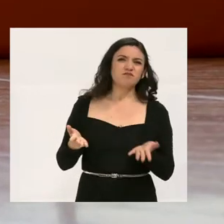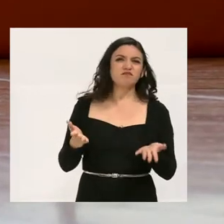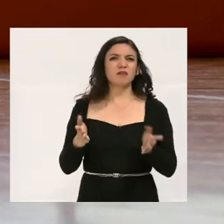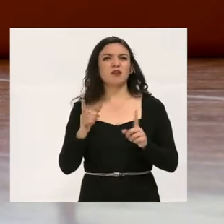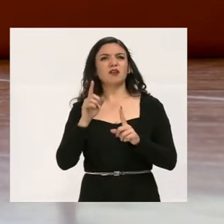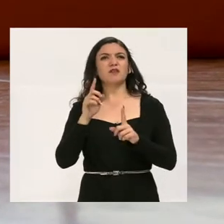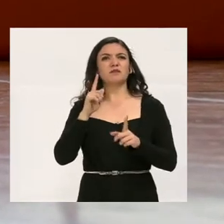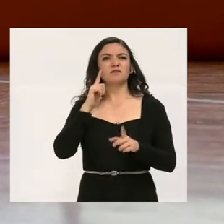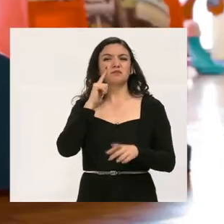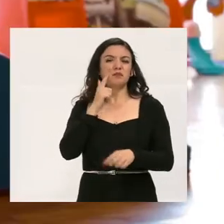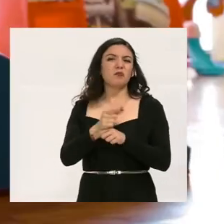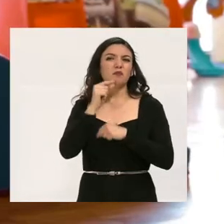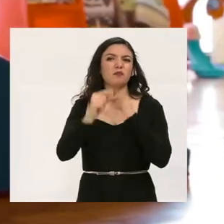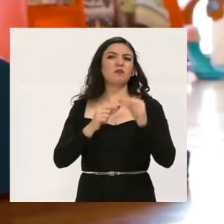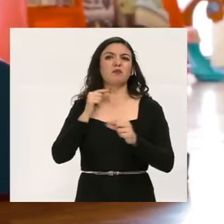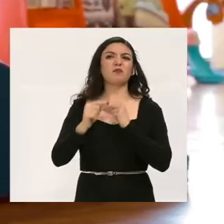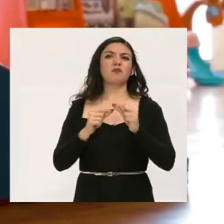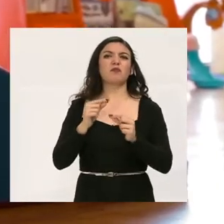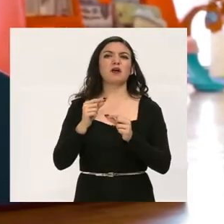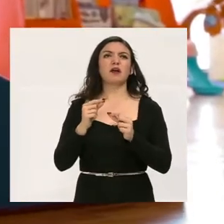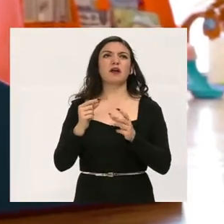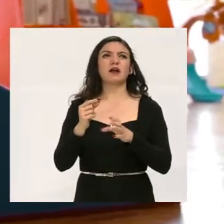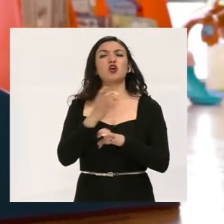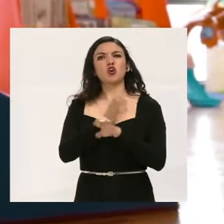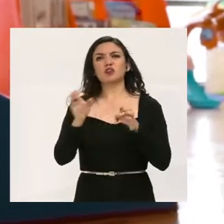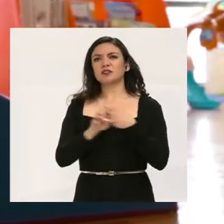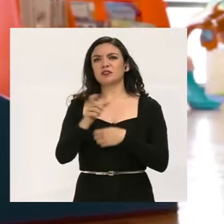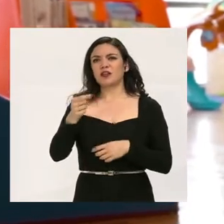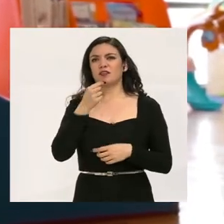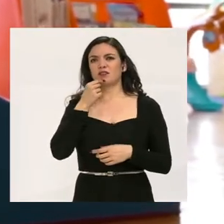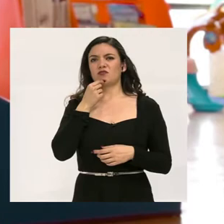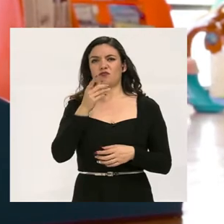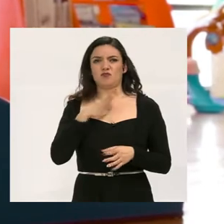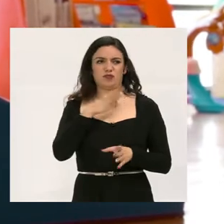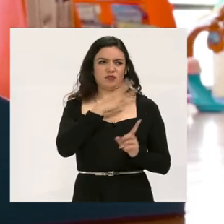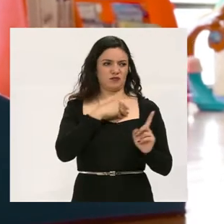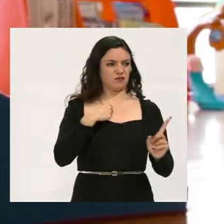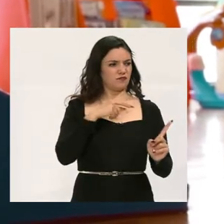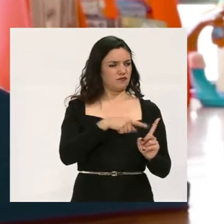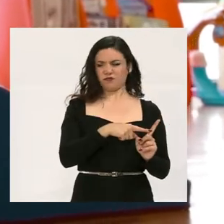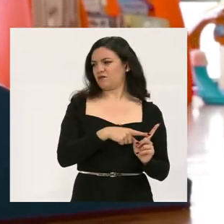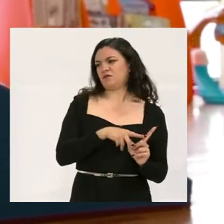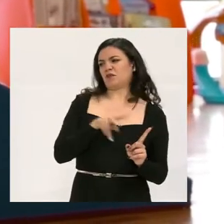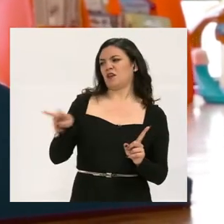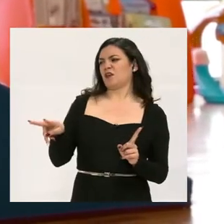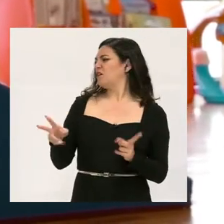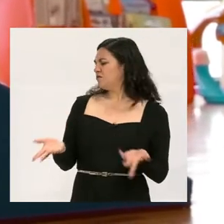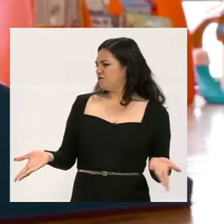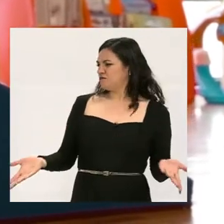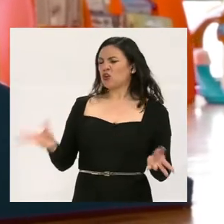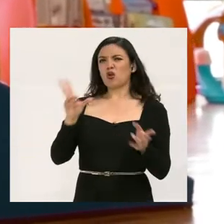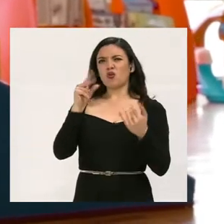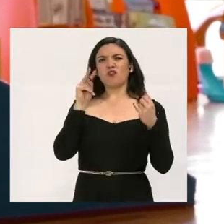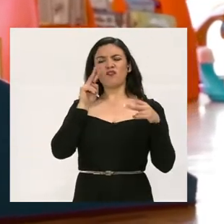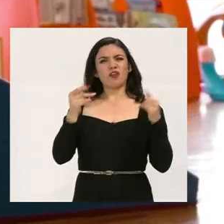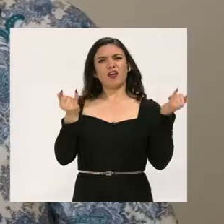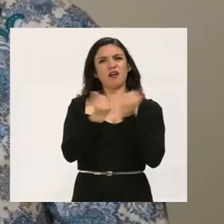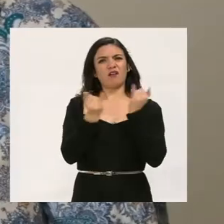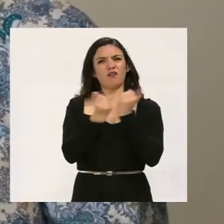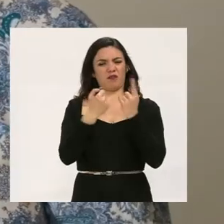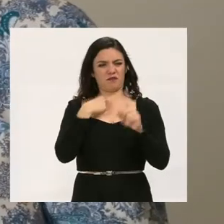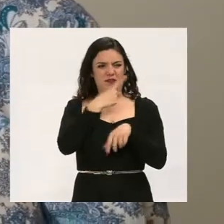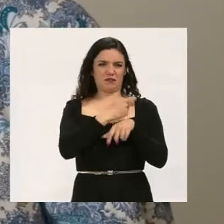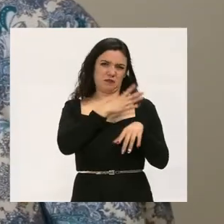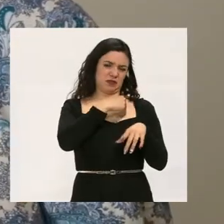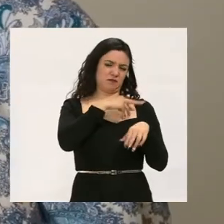el signo y van notando así como que ciertas cosas que ya al tener una hija pues dices como que no